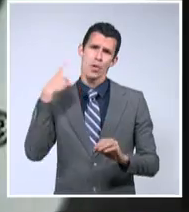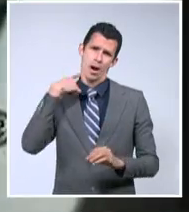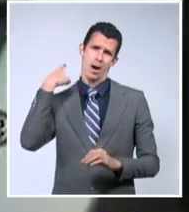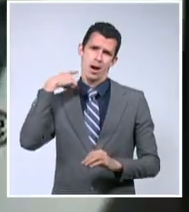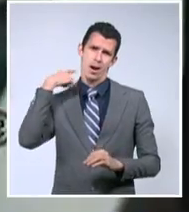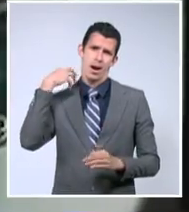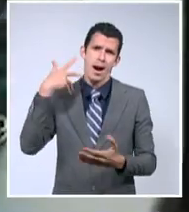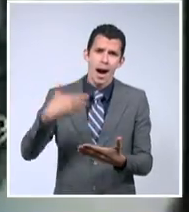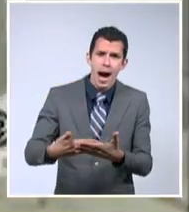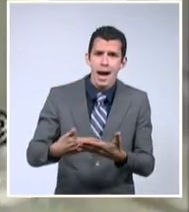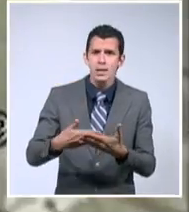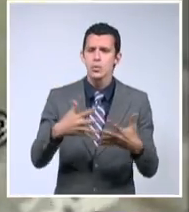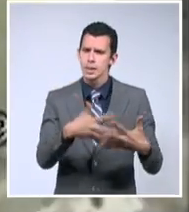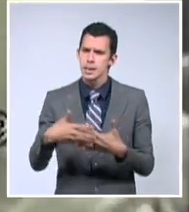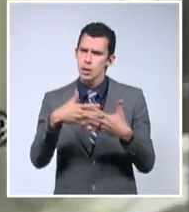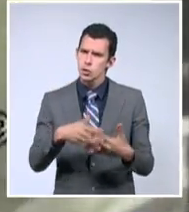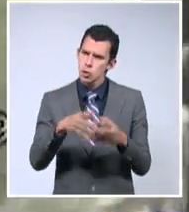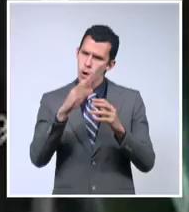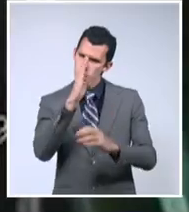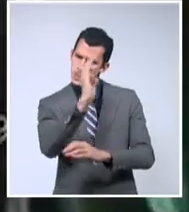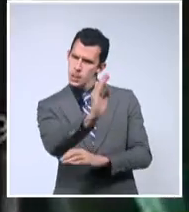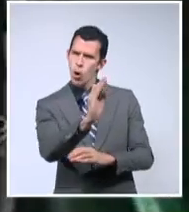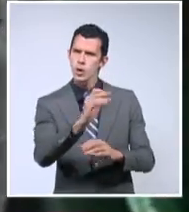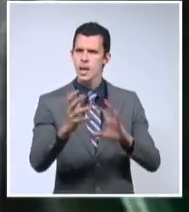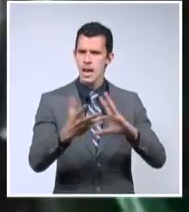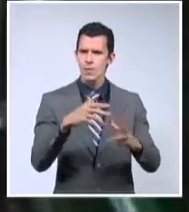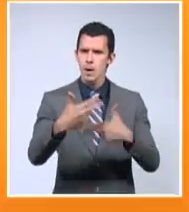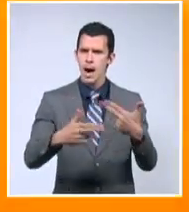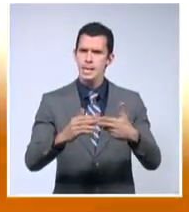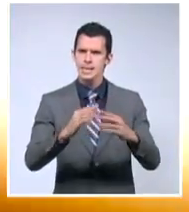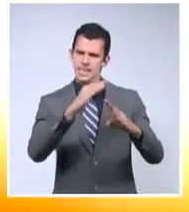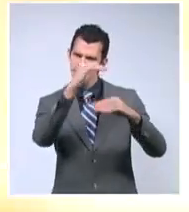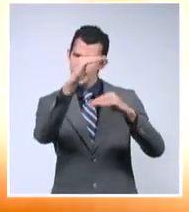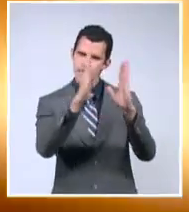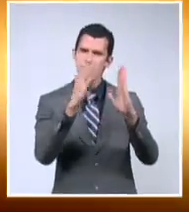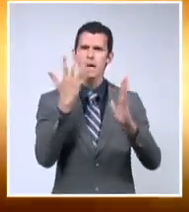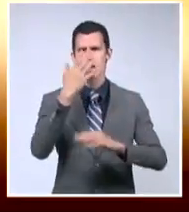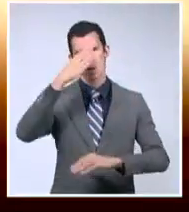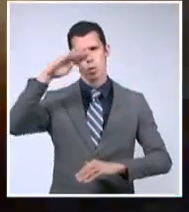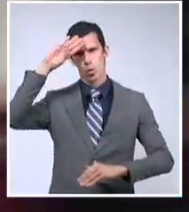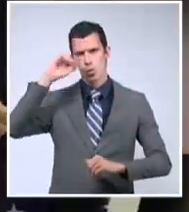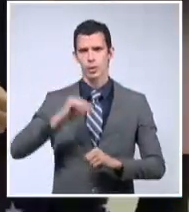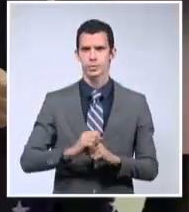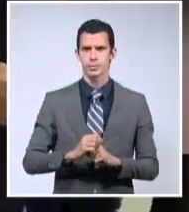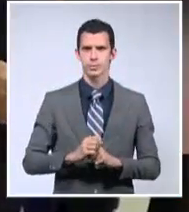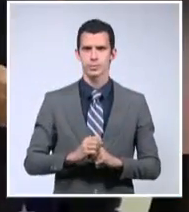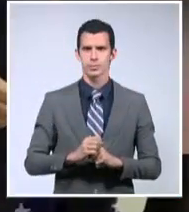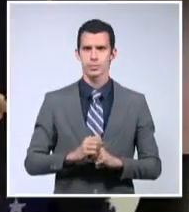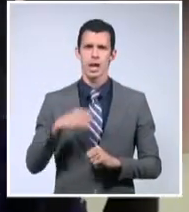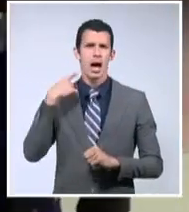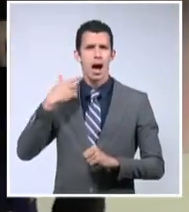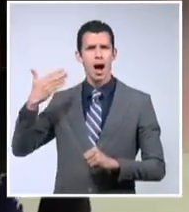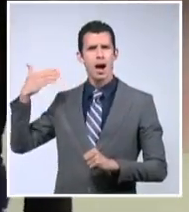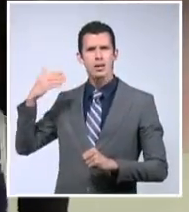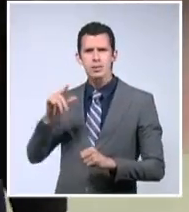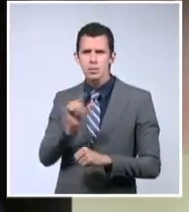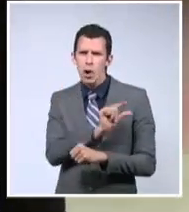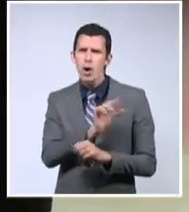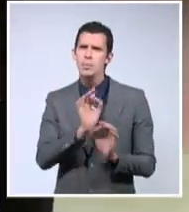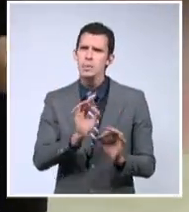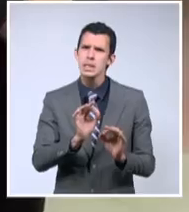Unidos. Como consecuencia, nuevas acciones violentas se registran en los últimos años. Grupos terroristas y de la